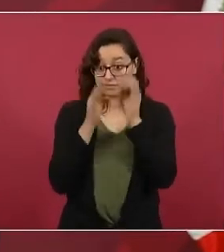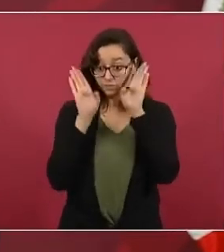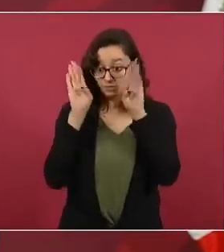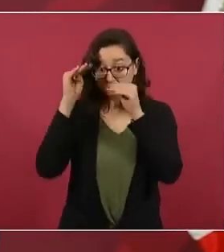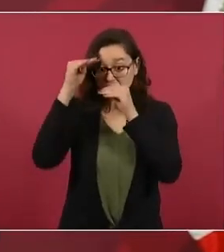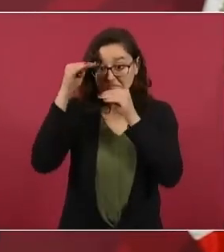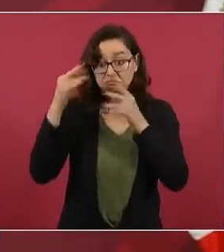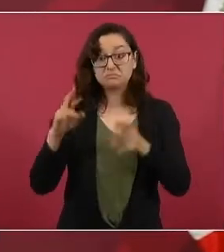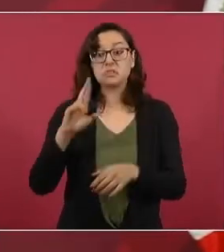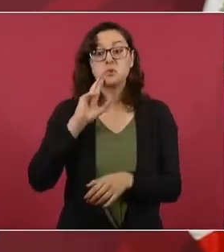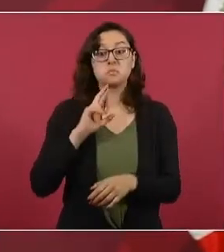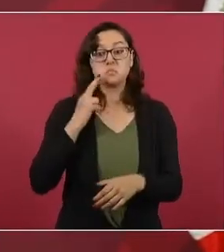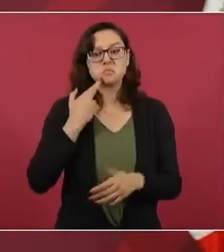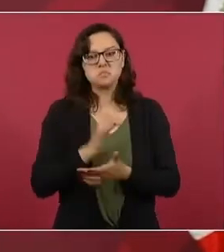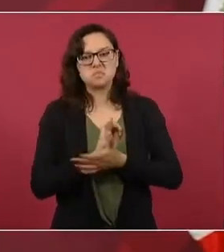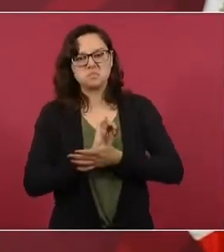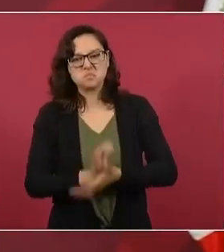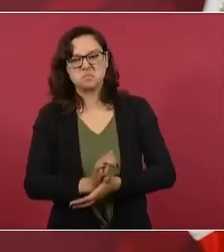inhumano,